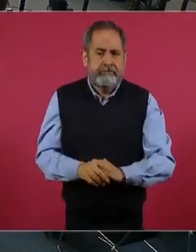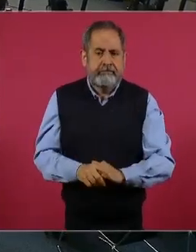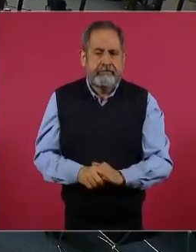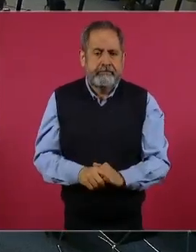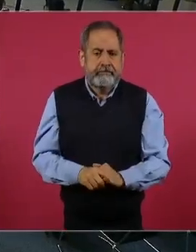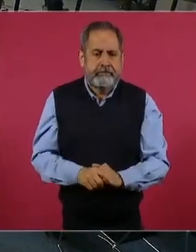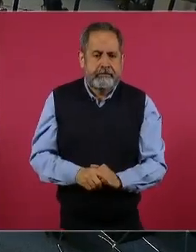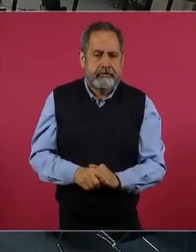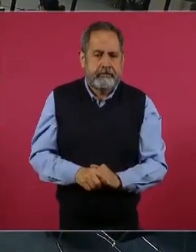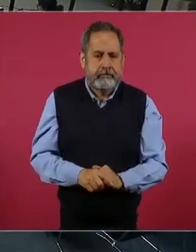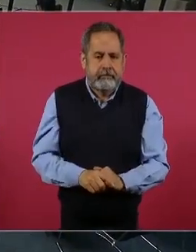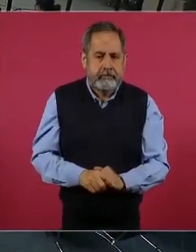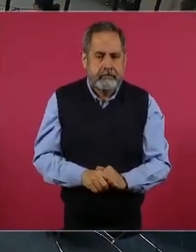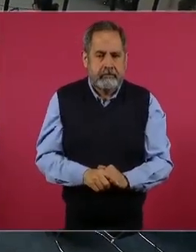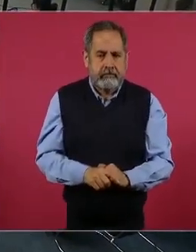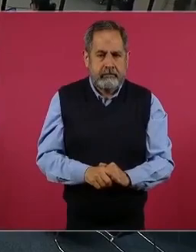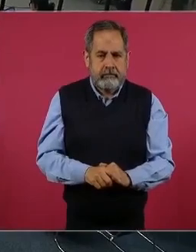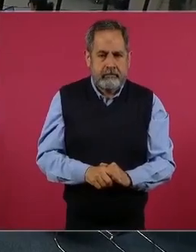los